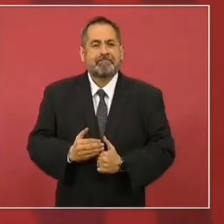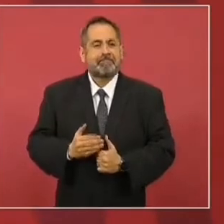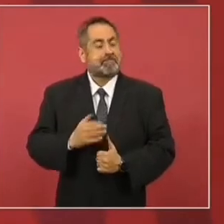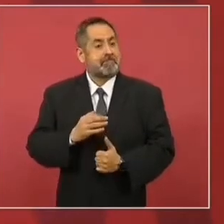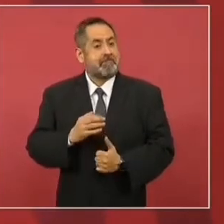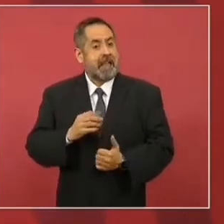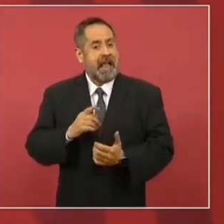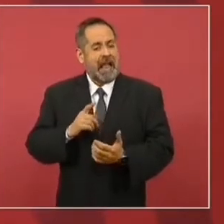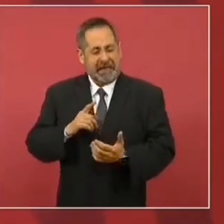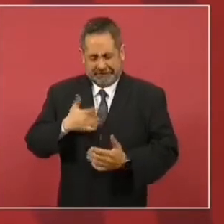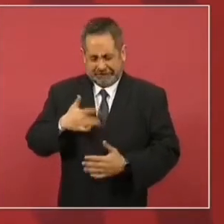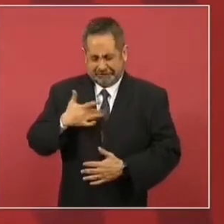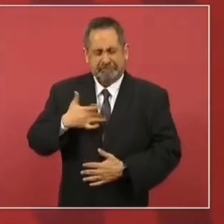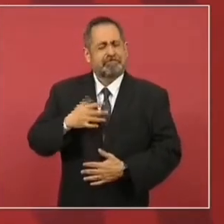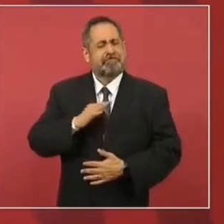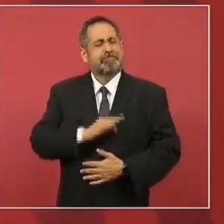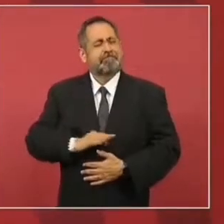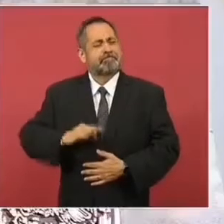felicidad.